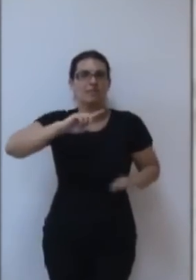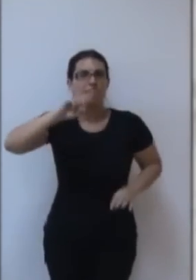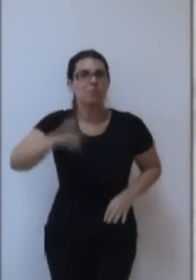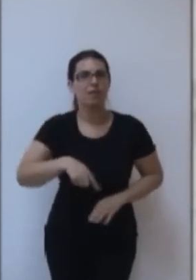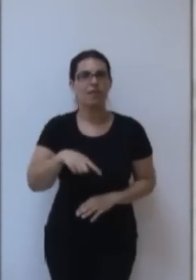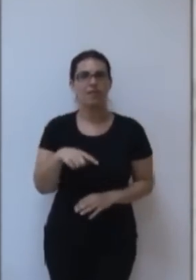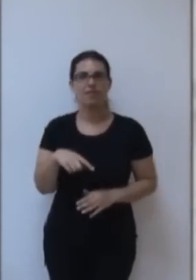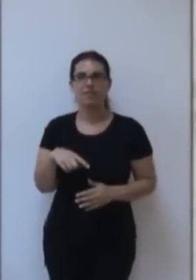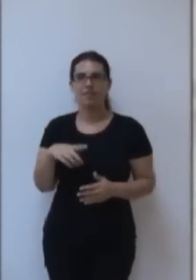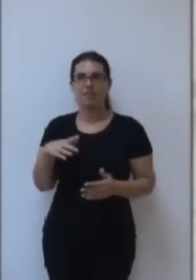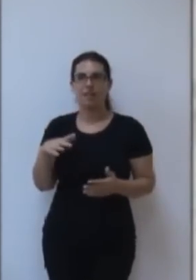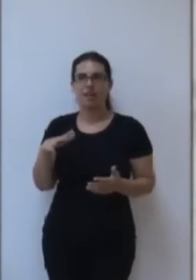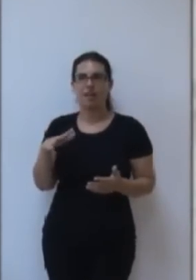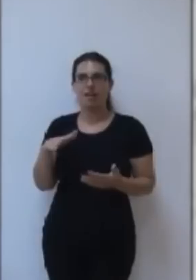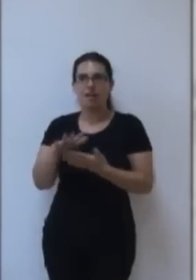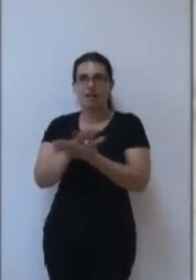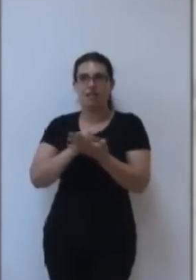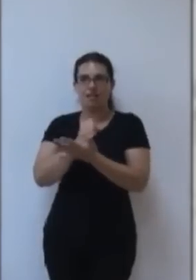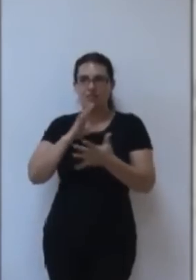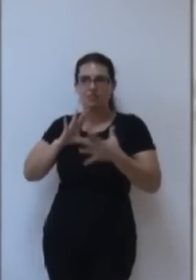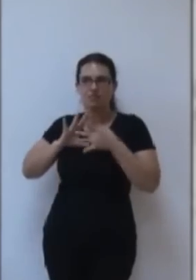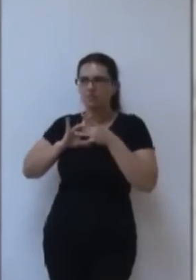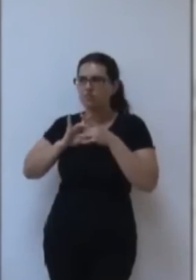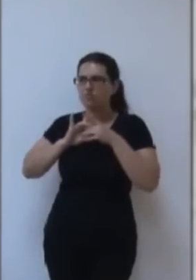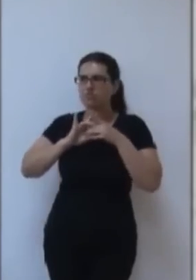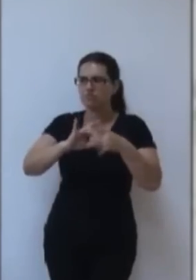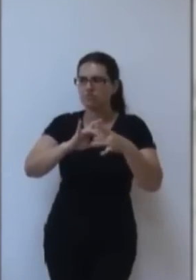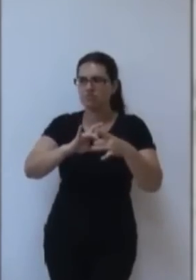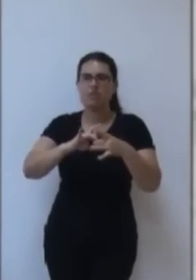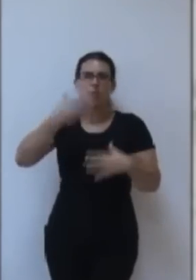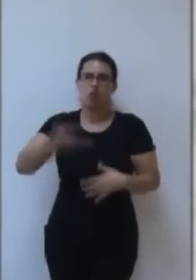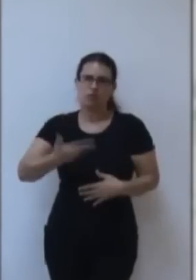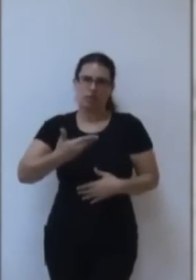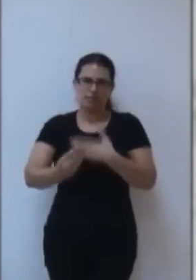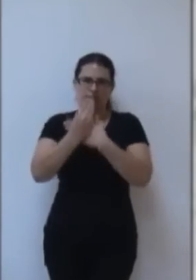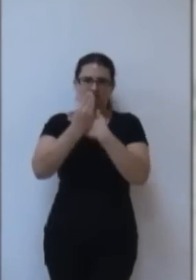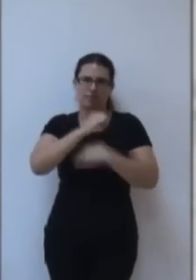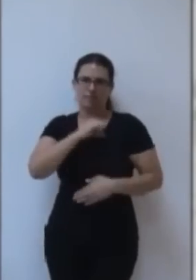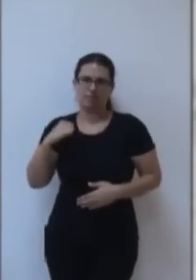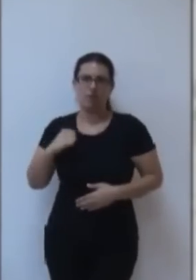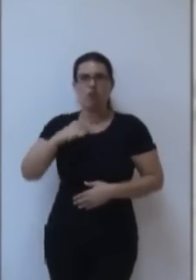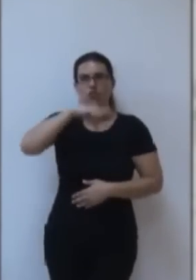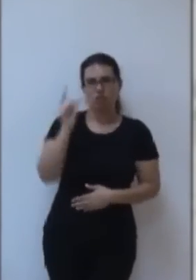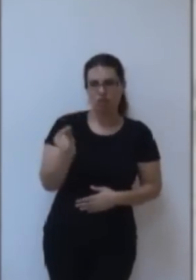la parte privada que tiene una influencia importante, como son pues la Fundación Vodafone, Telefónica.